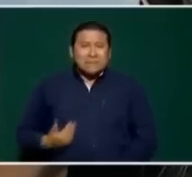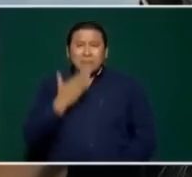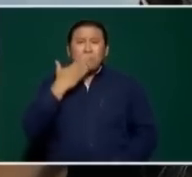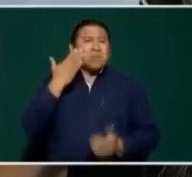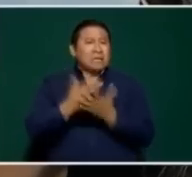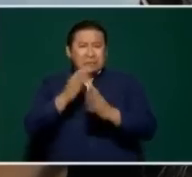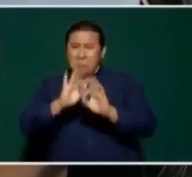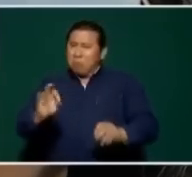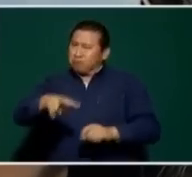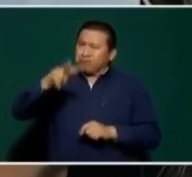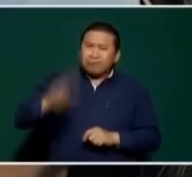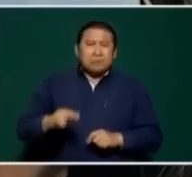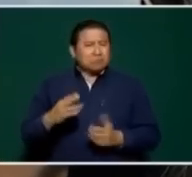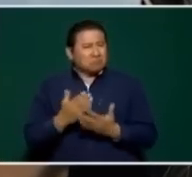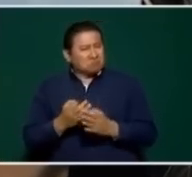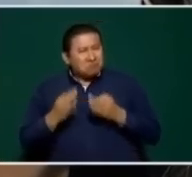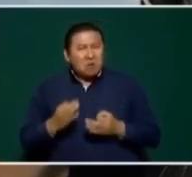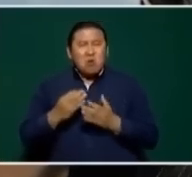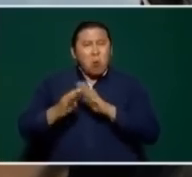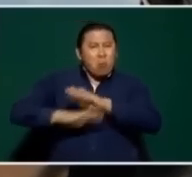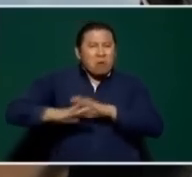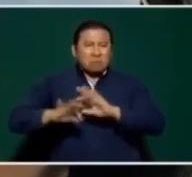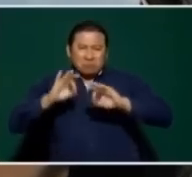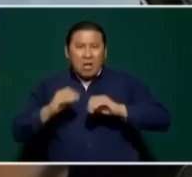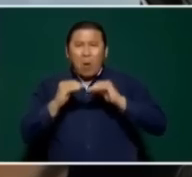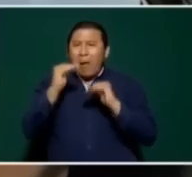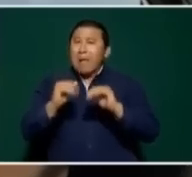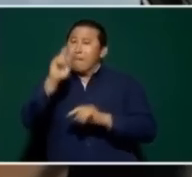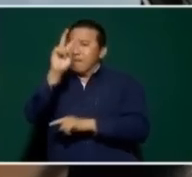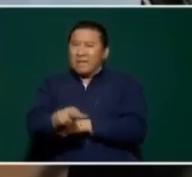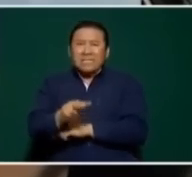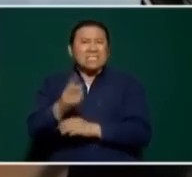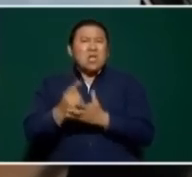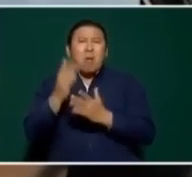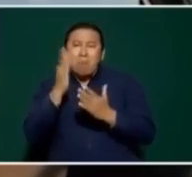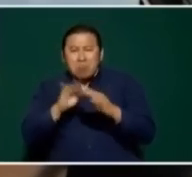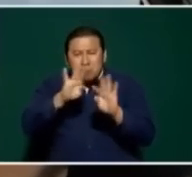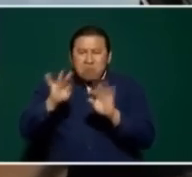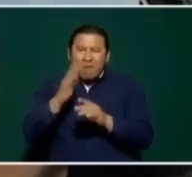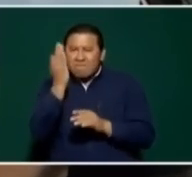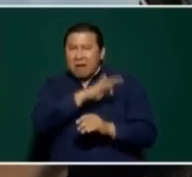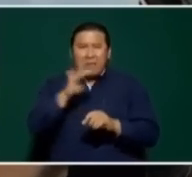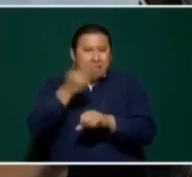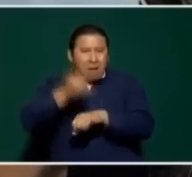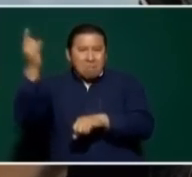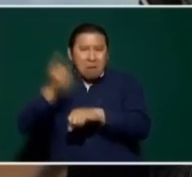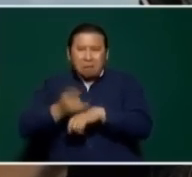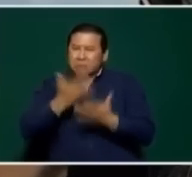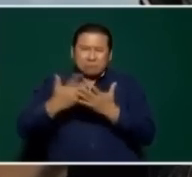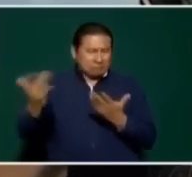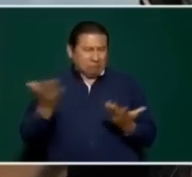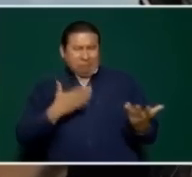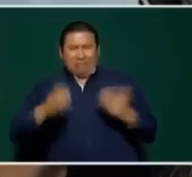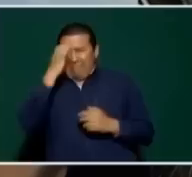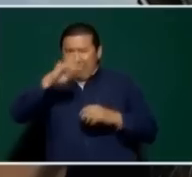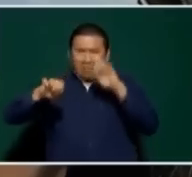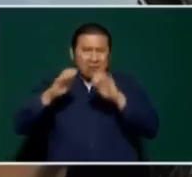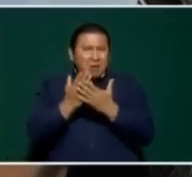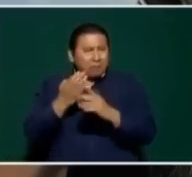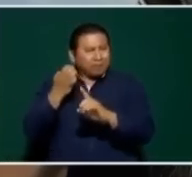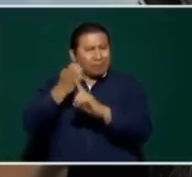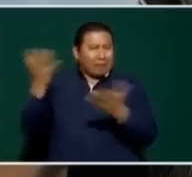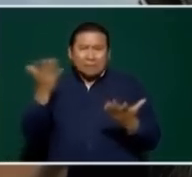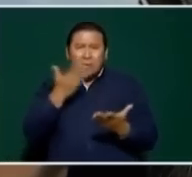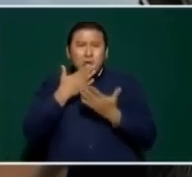usted hable con mayor sinceridad, con base a cifras reales, no maquilladas, no cifras que engañosas, que no corresponden en